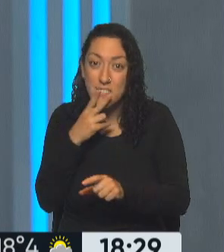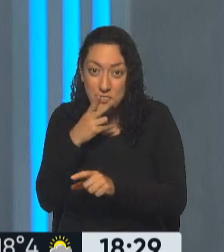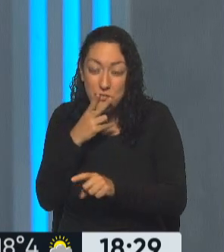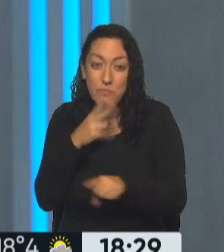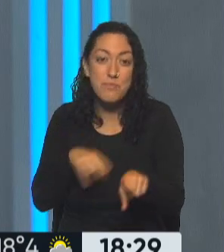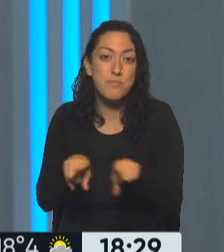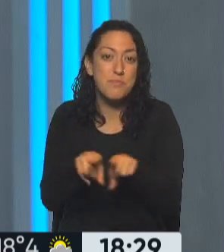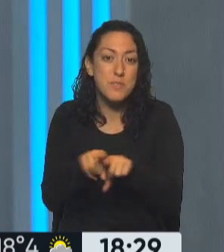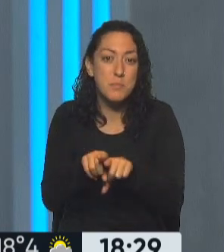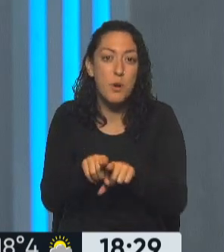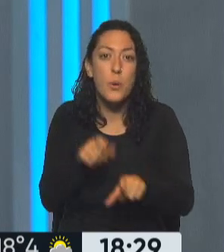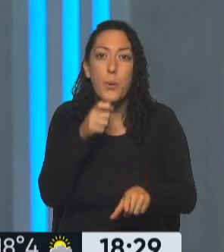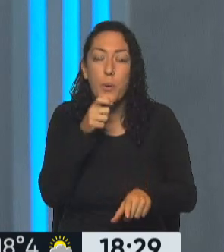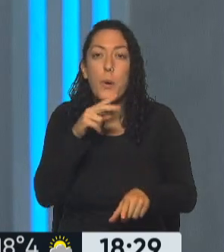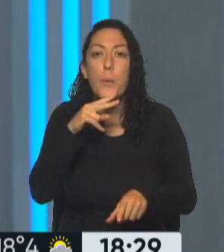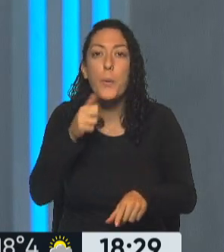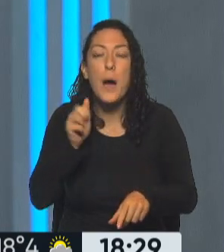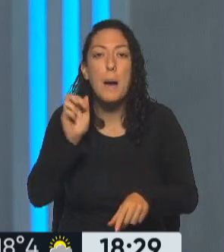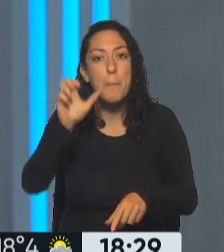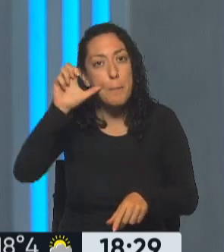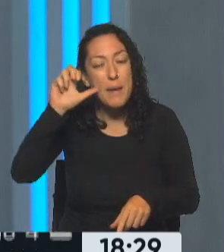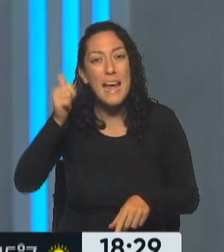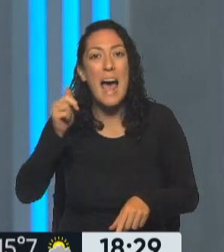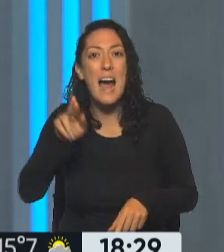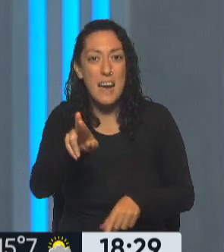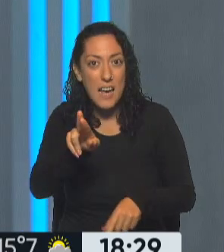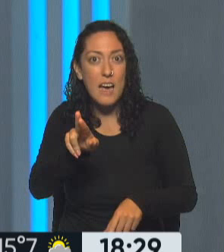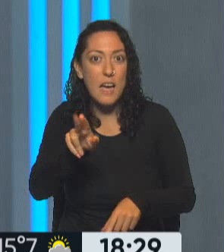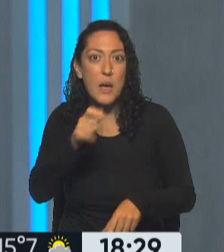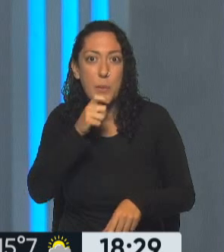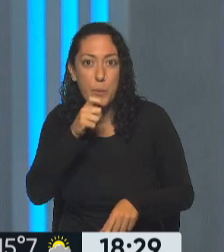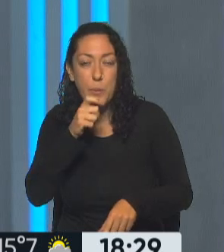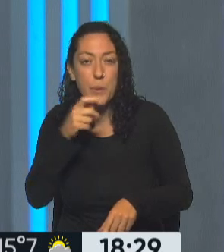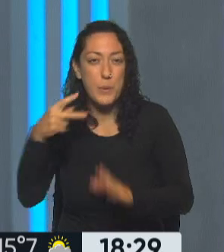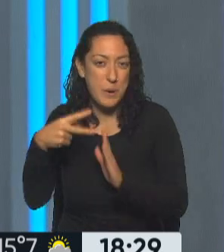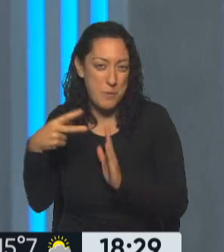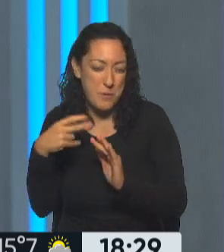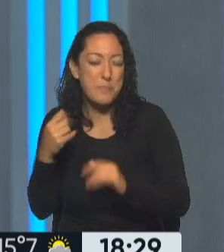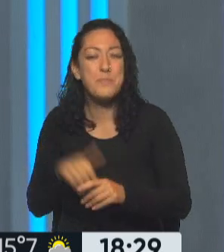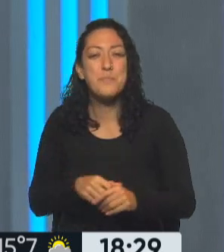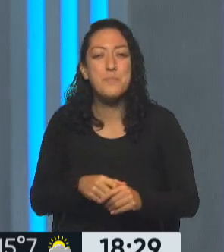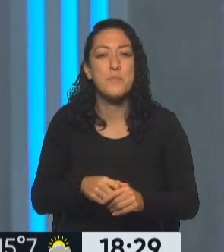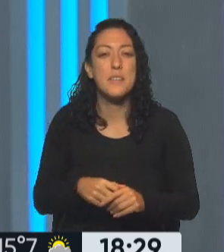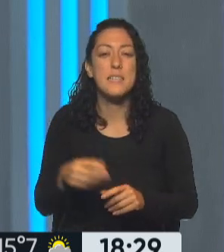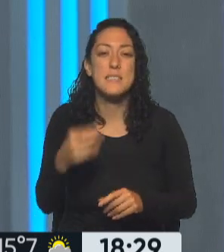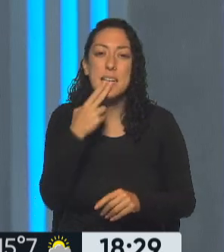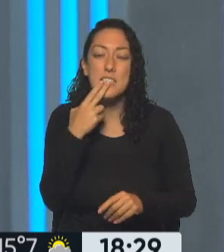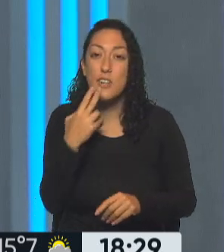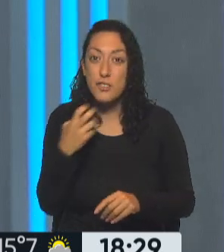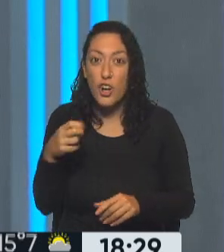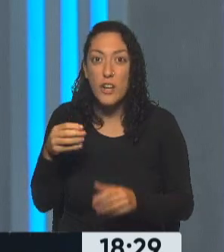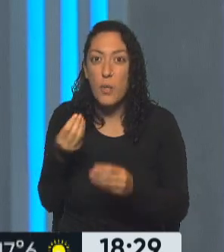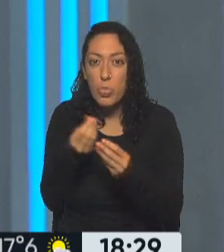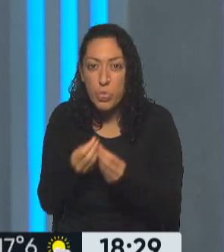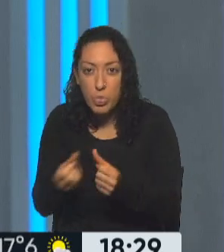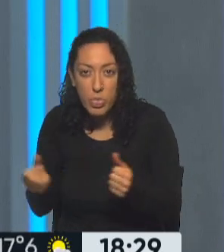como que se vapea, que es el verbo para fumar. El vapeo, ¿no? El vapeo, ¿no? El cigarrillo electrónico, que es un líquido, está prohibido por la